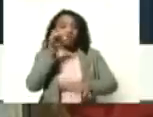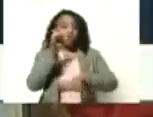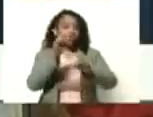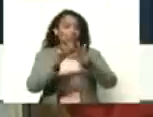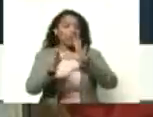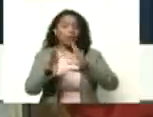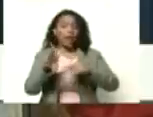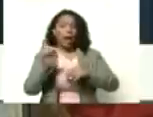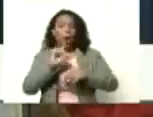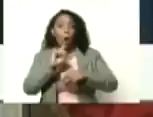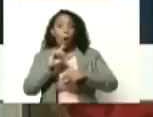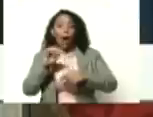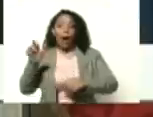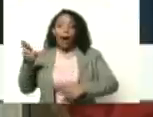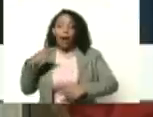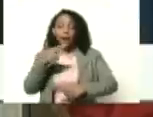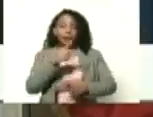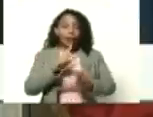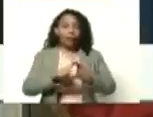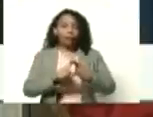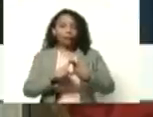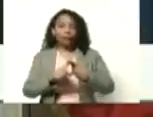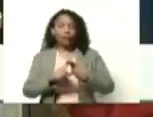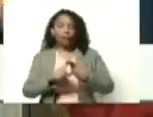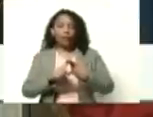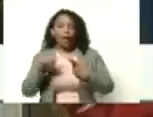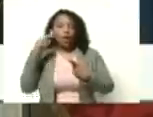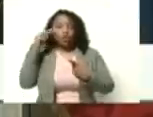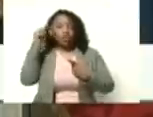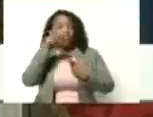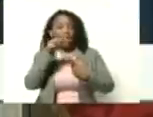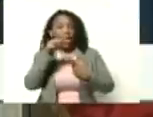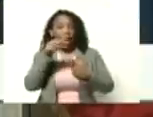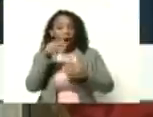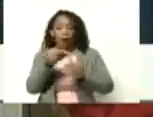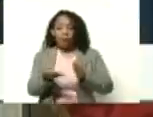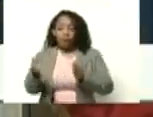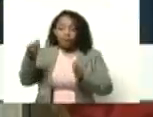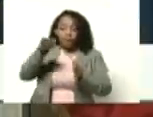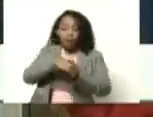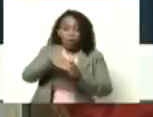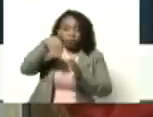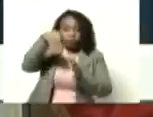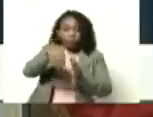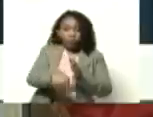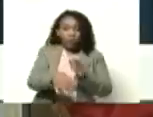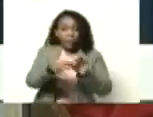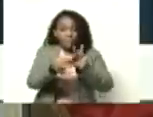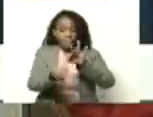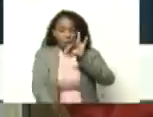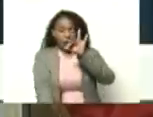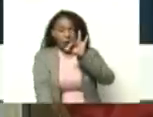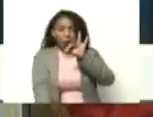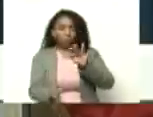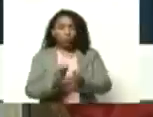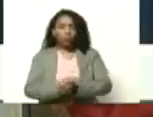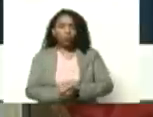en la quebrada de un río que no aparezca enterrado a tantos metros